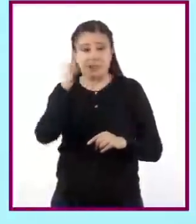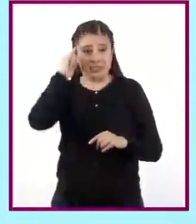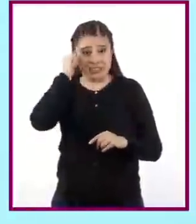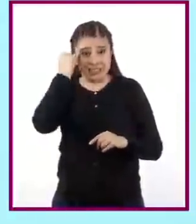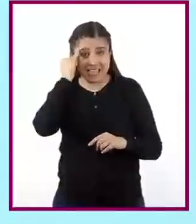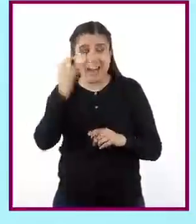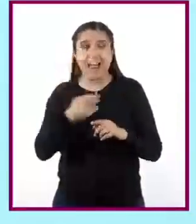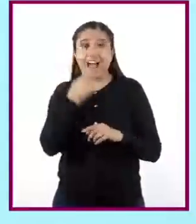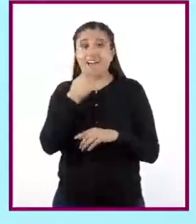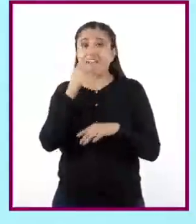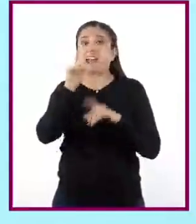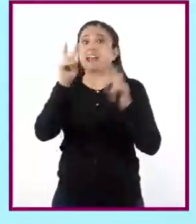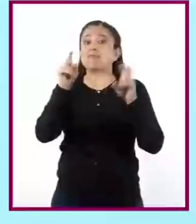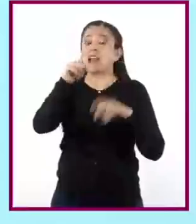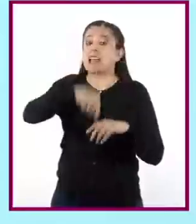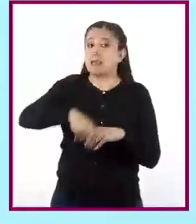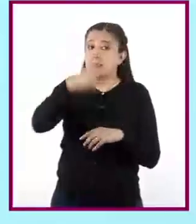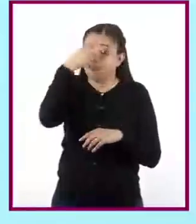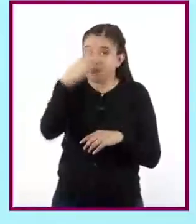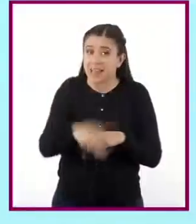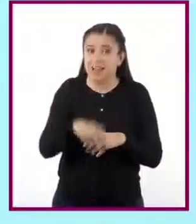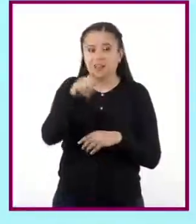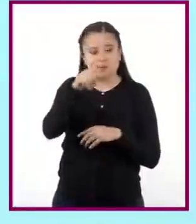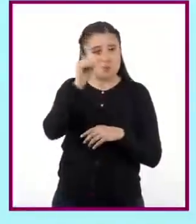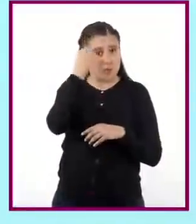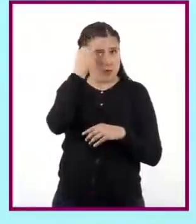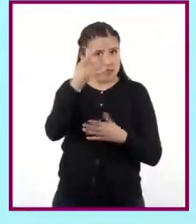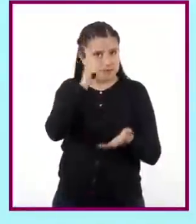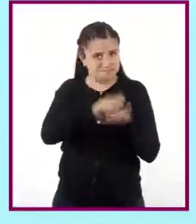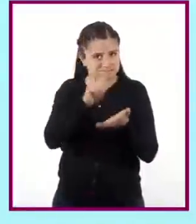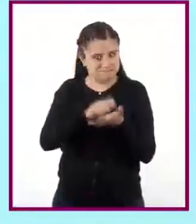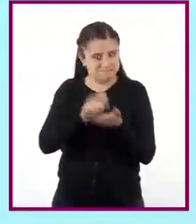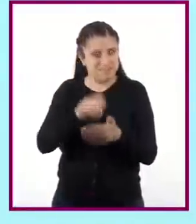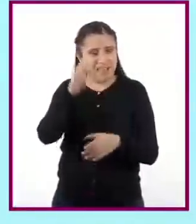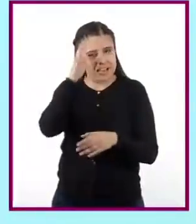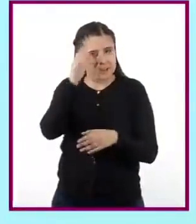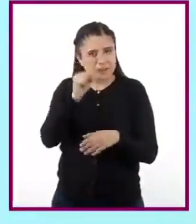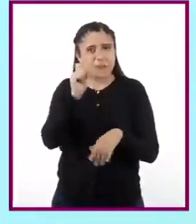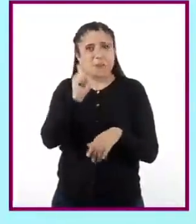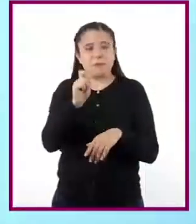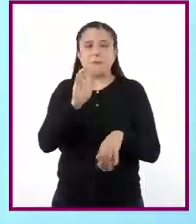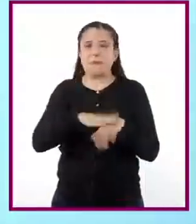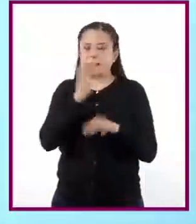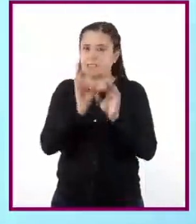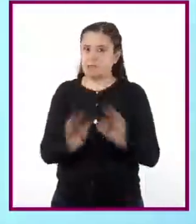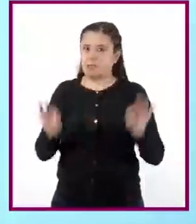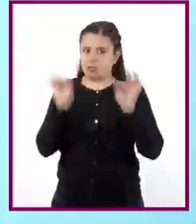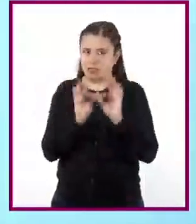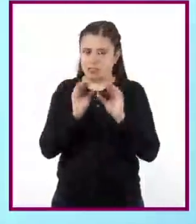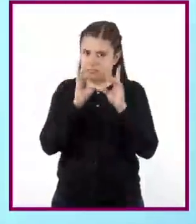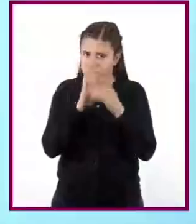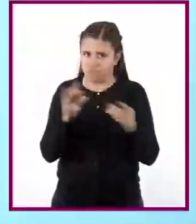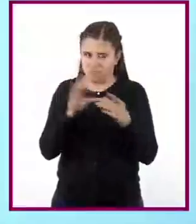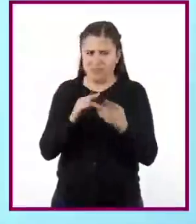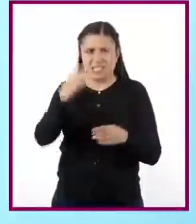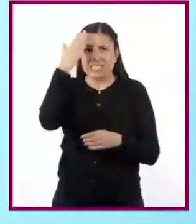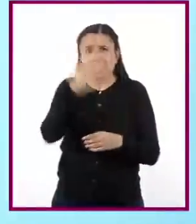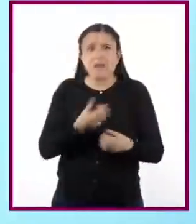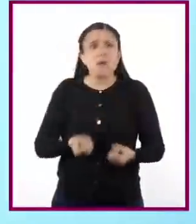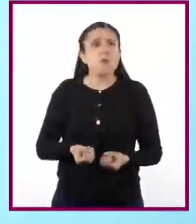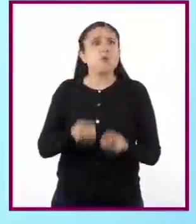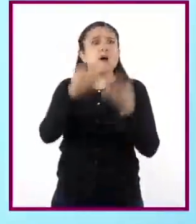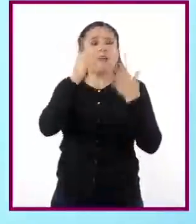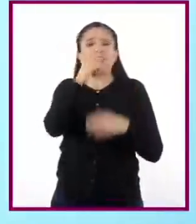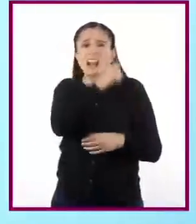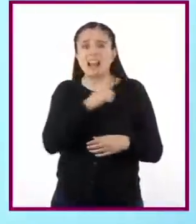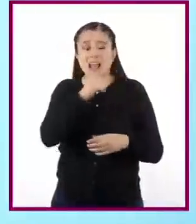hablan en México. No olviden ir tomando nota de los aspectos más importantes. ¿Saben cuántas lenguas indígenas